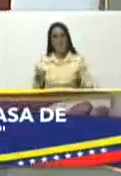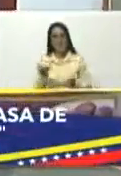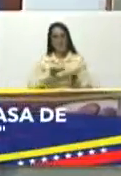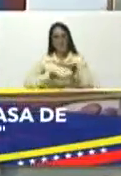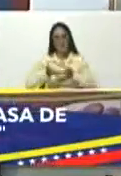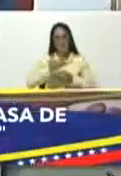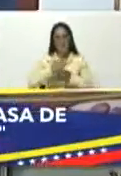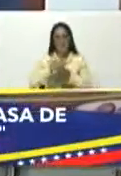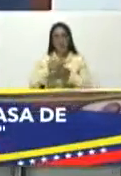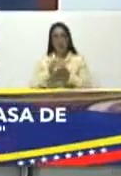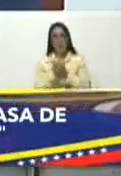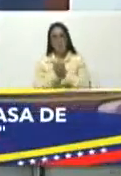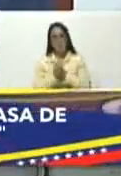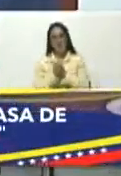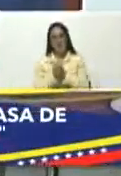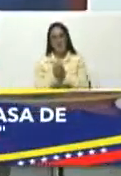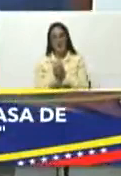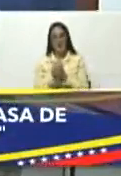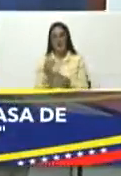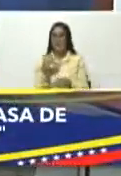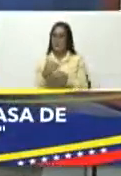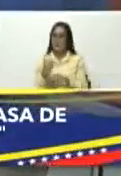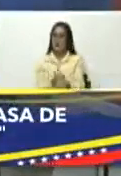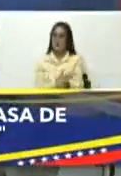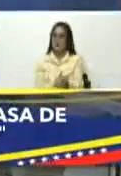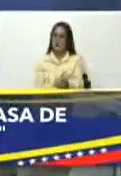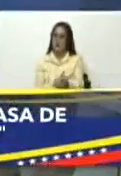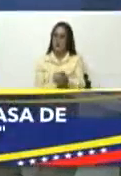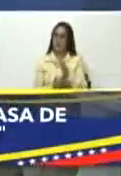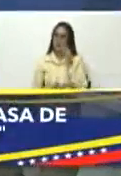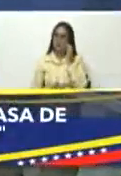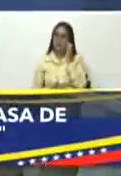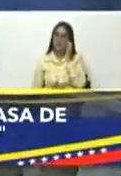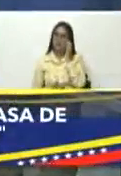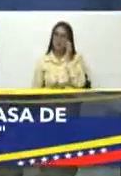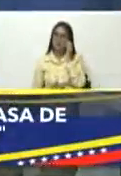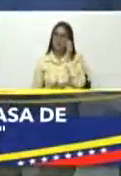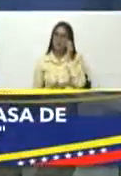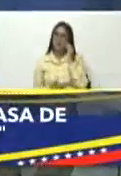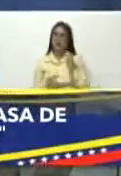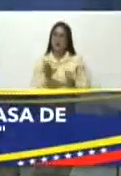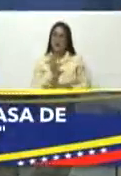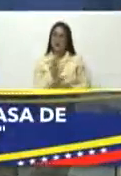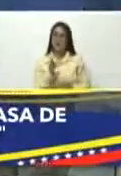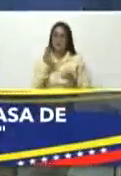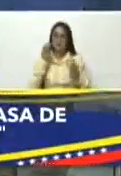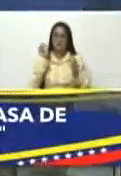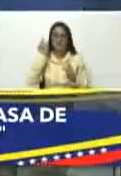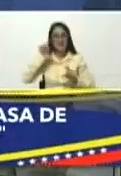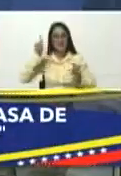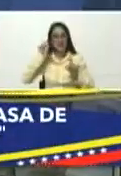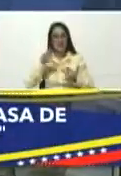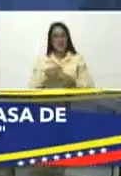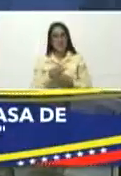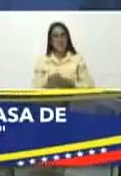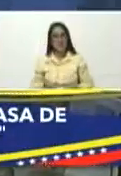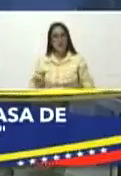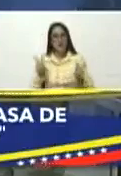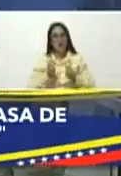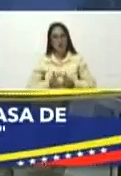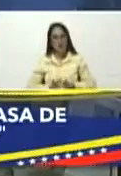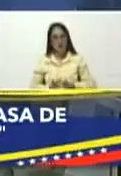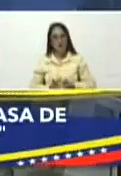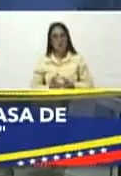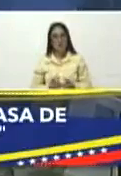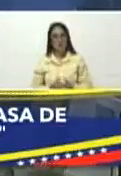amigos y compartir, hacernos hermanos, hermanarnos. Y así vamos enseñando valores también en esta ciudad caribia.